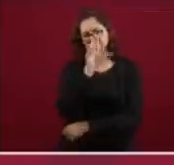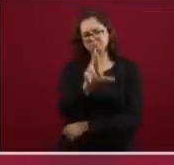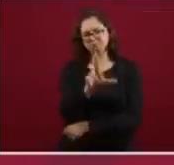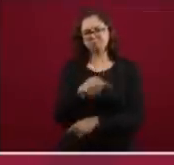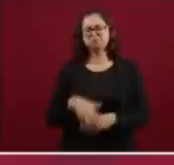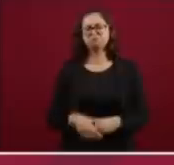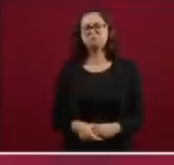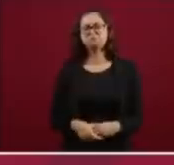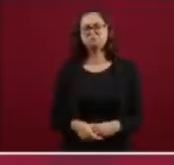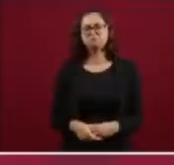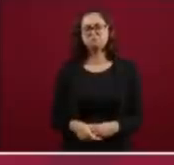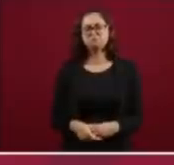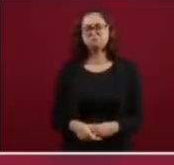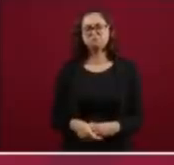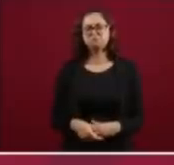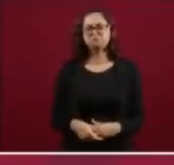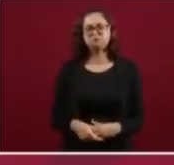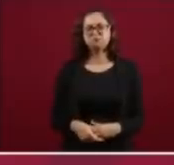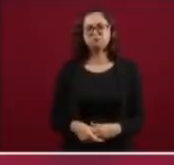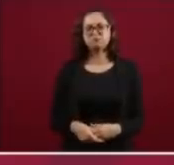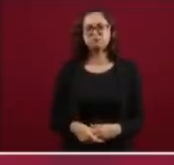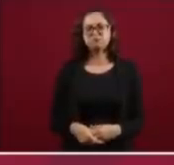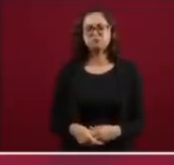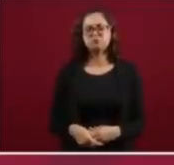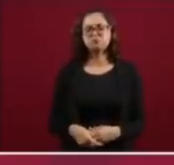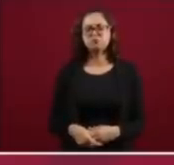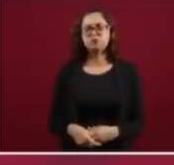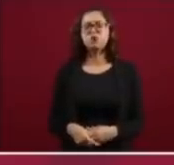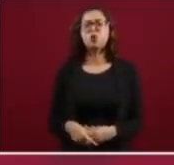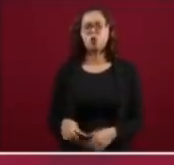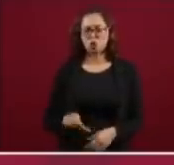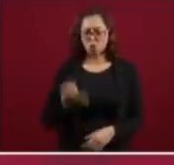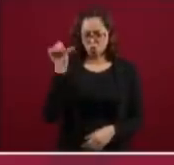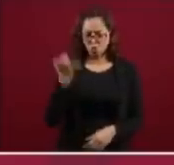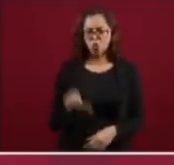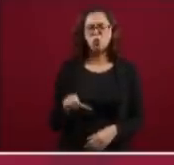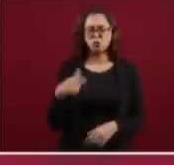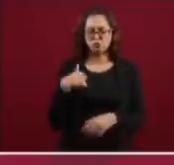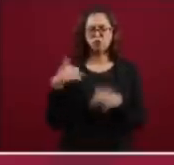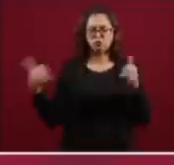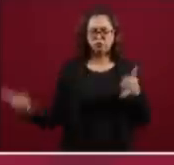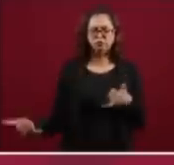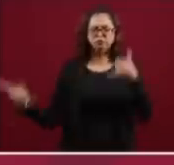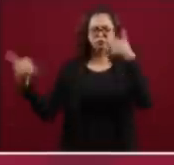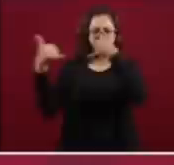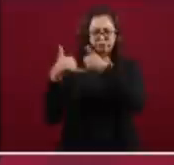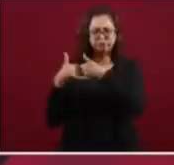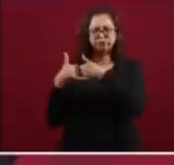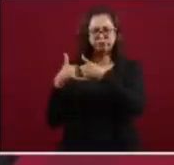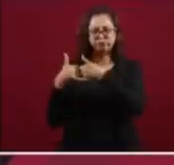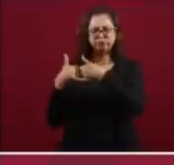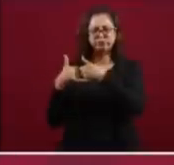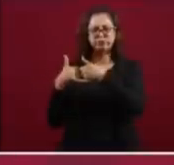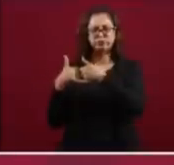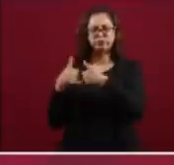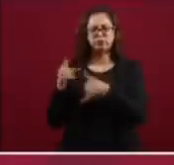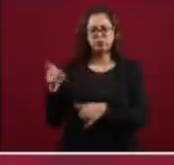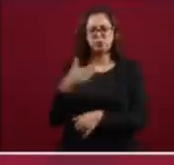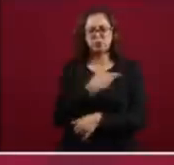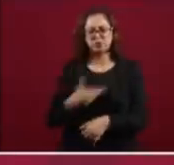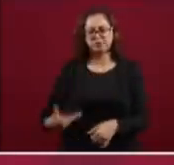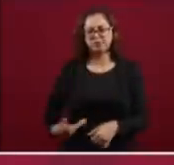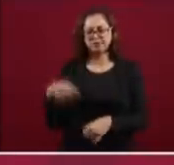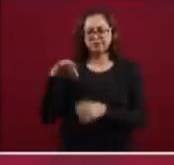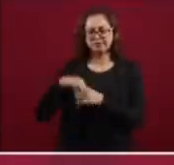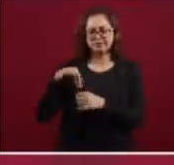y el día de hoy tengo pensado hablarle al presidente